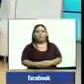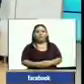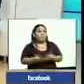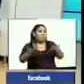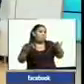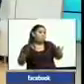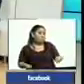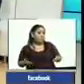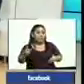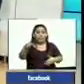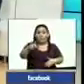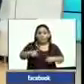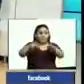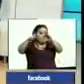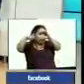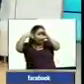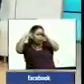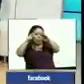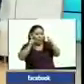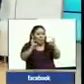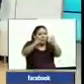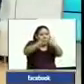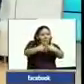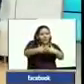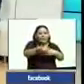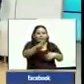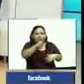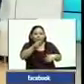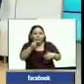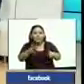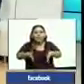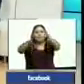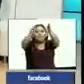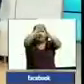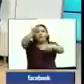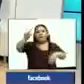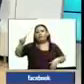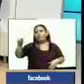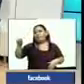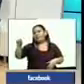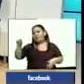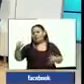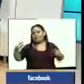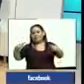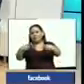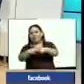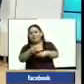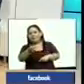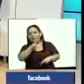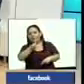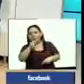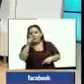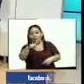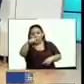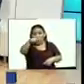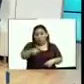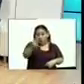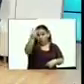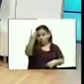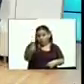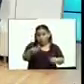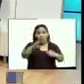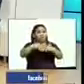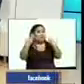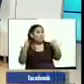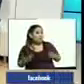bueno las imágenes no corresponden a la fachada del tribunal supremo electoral en Guatemala y esta información que ha trascendido este día después de que